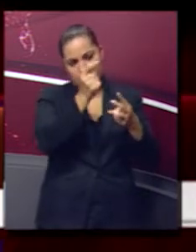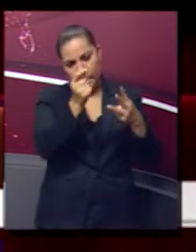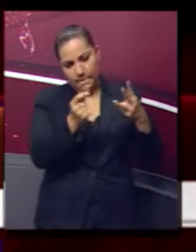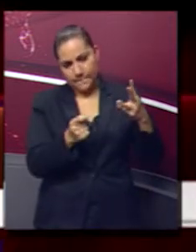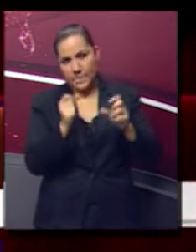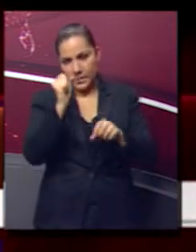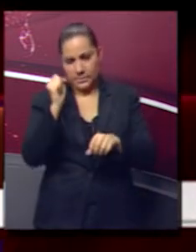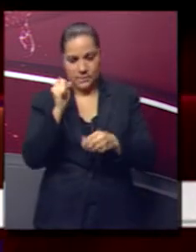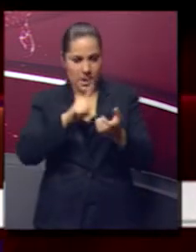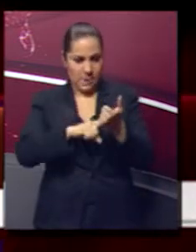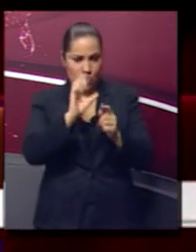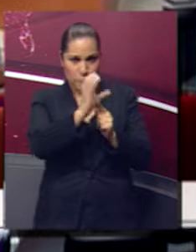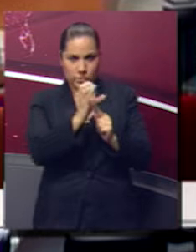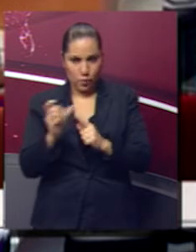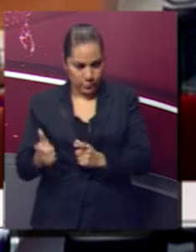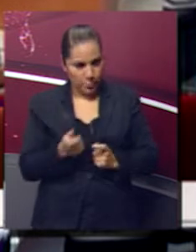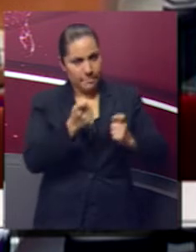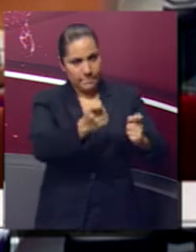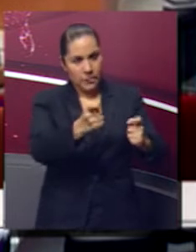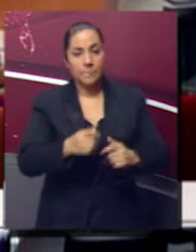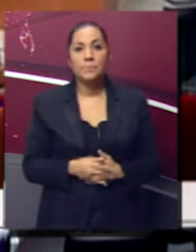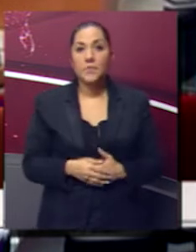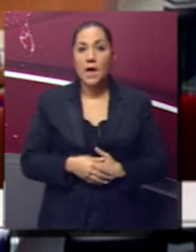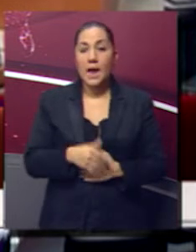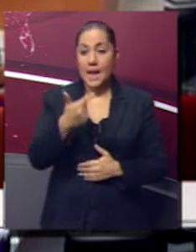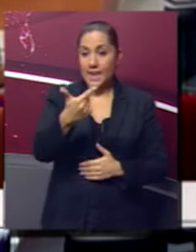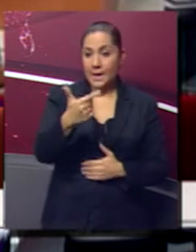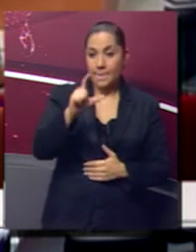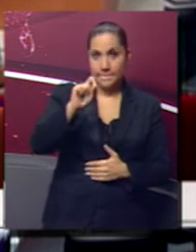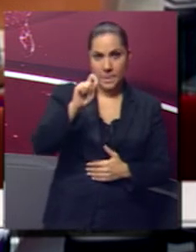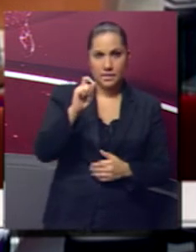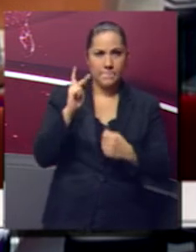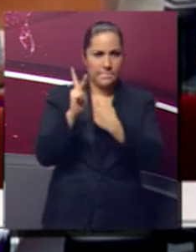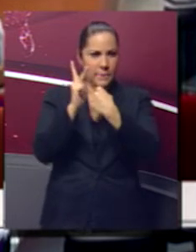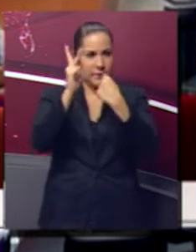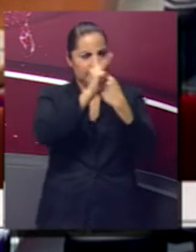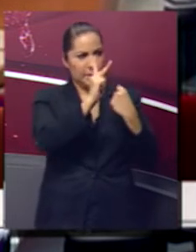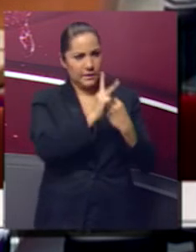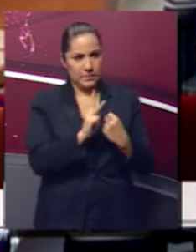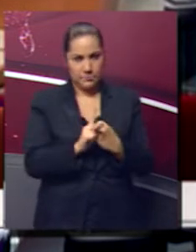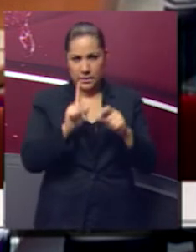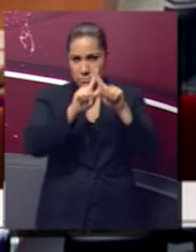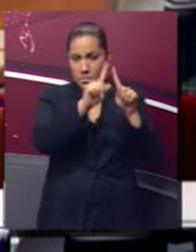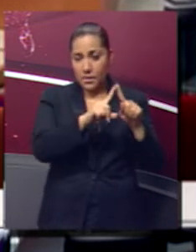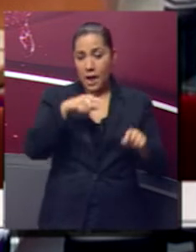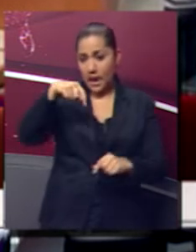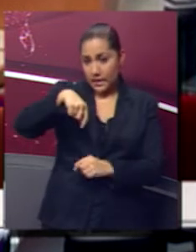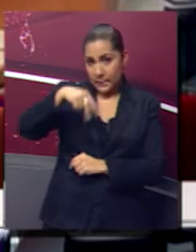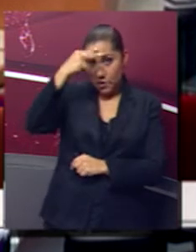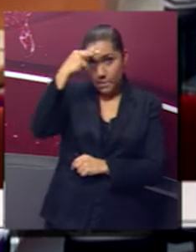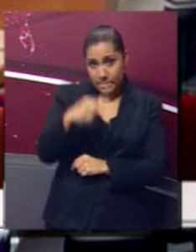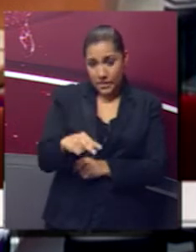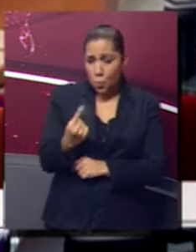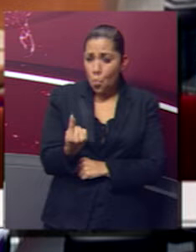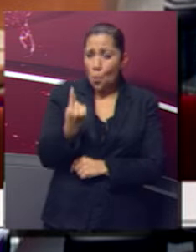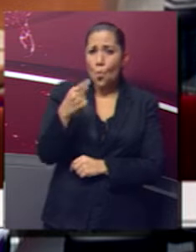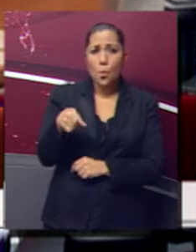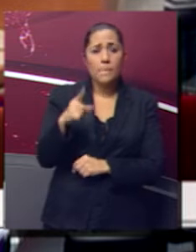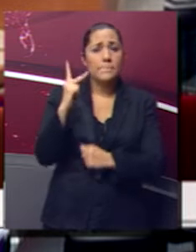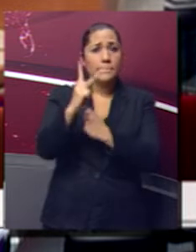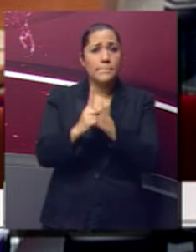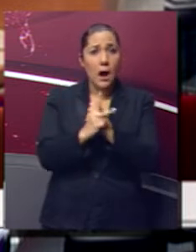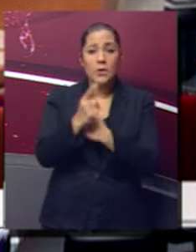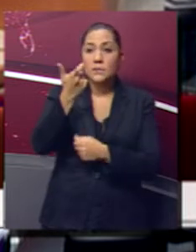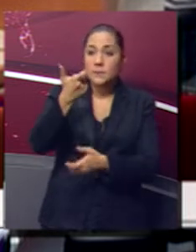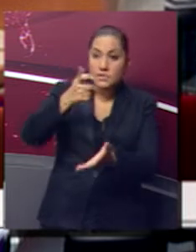los países del G20, México es la única nación en la que el salario real ha descendido.